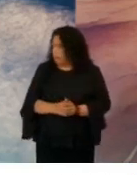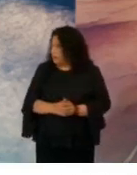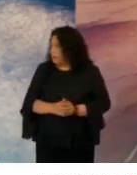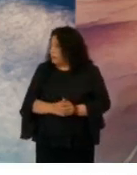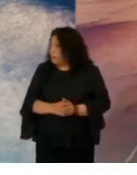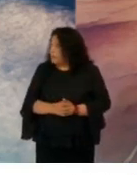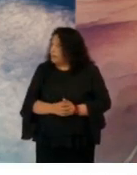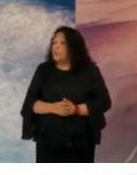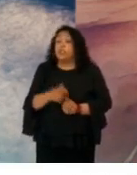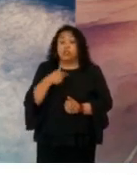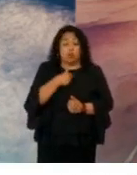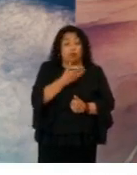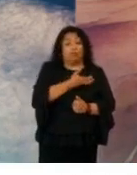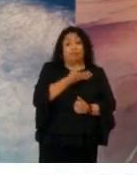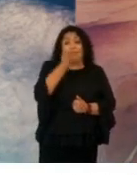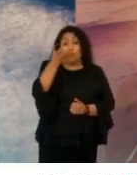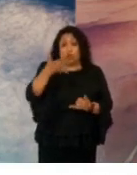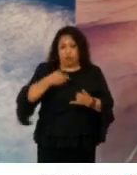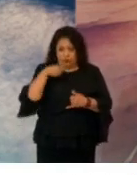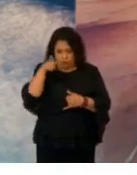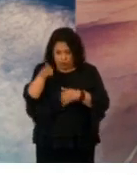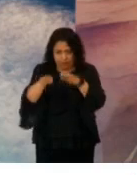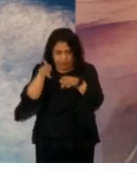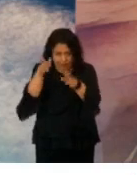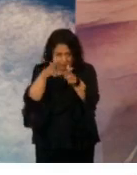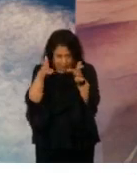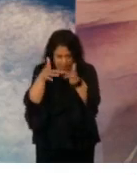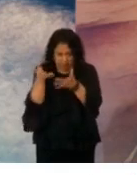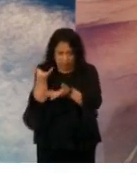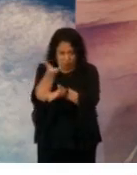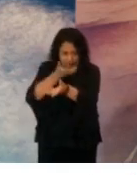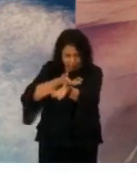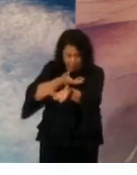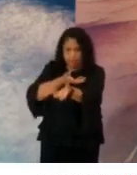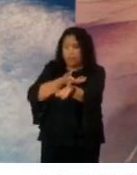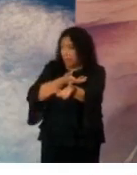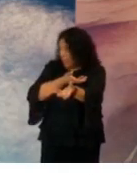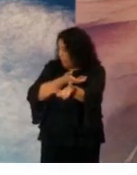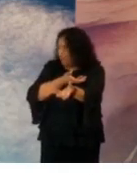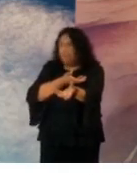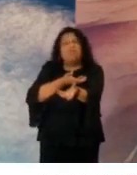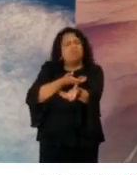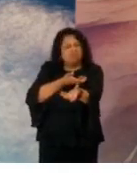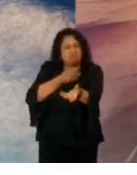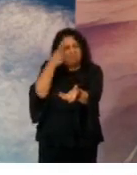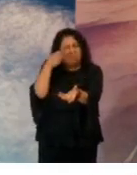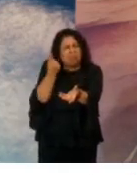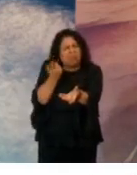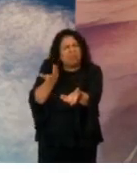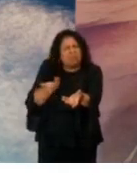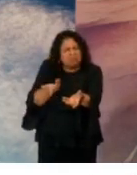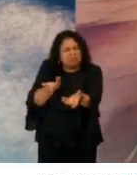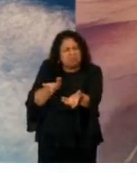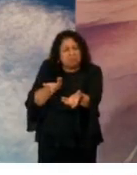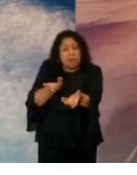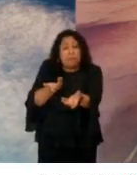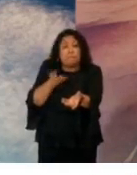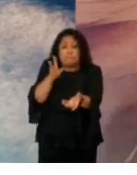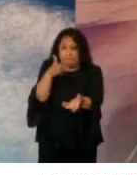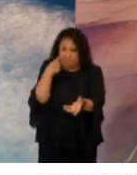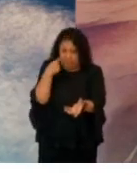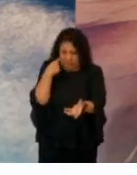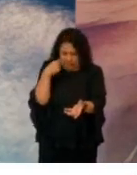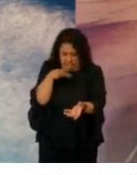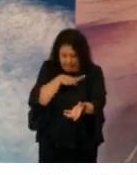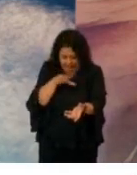Y yo le envío unos jóvenes a usted y usted los atiende en Francia. Entonces De Gaulle le dice, ¿y eso para qué? Y le dice, mire